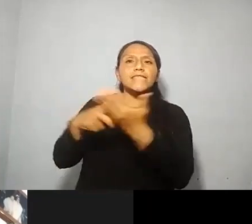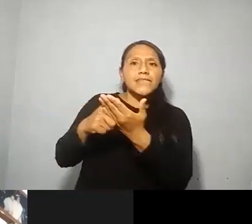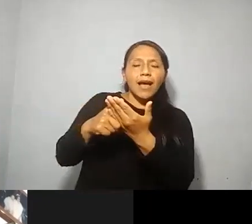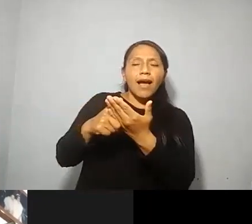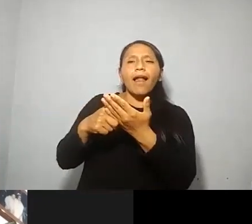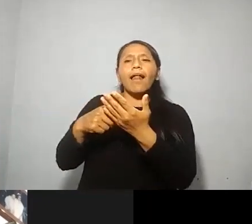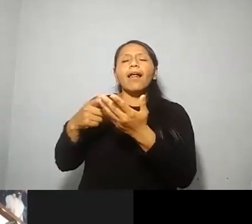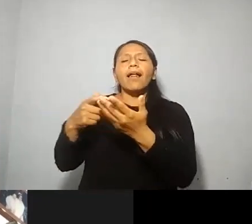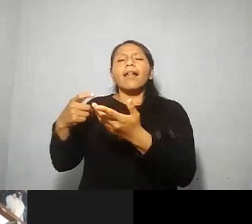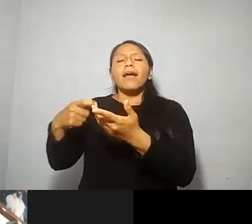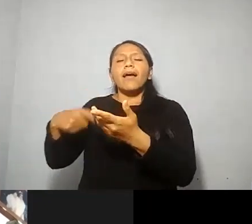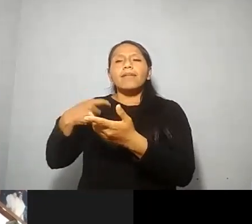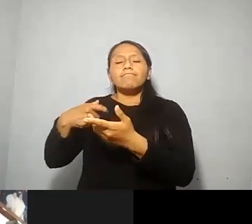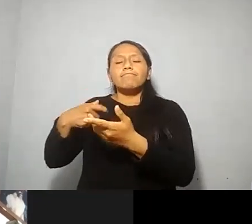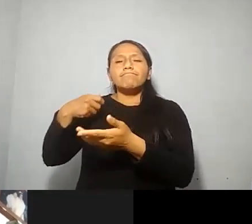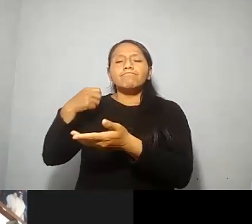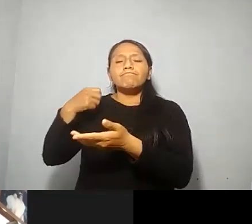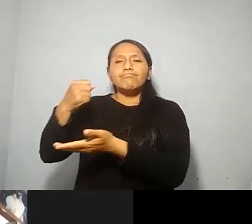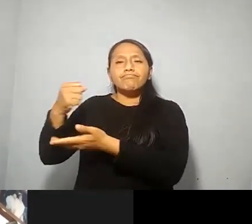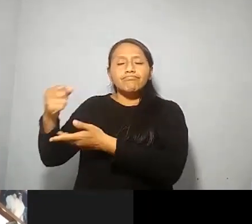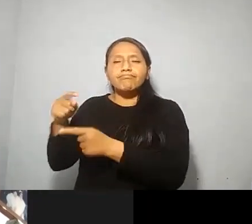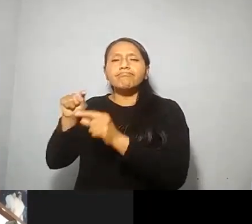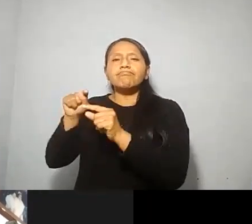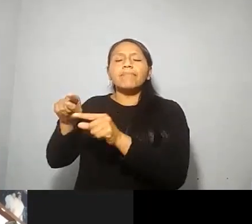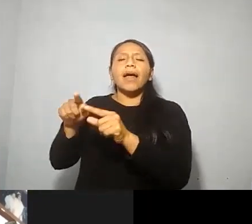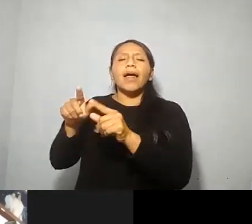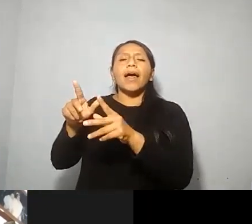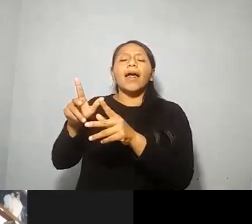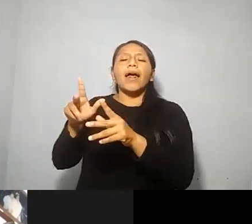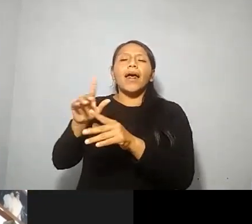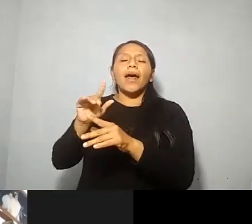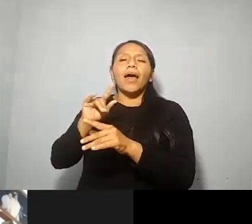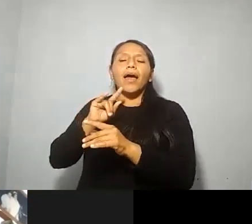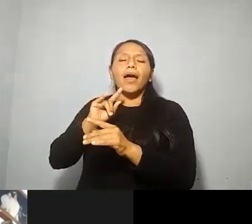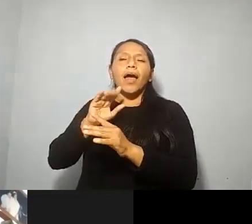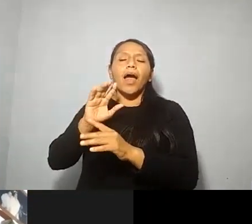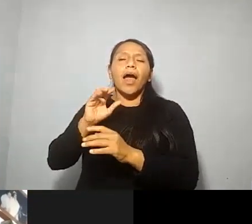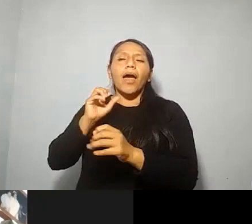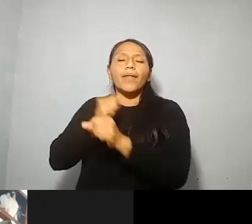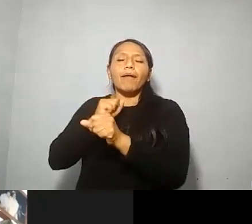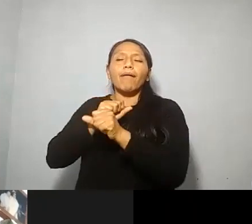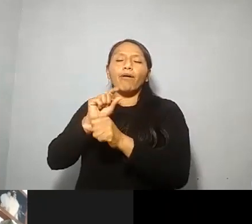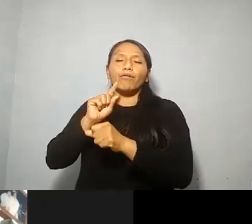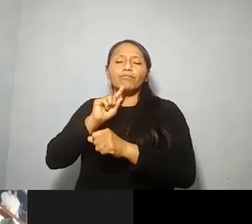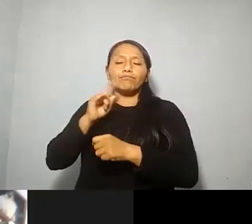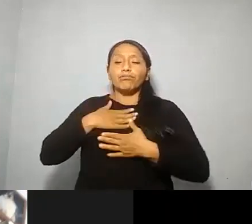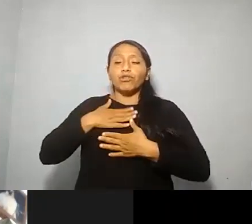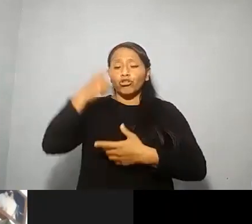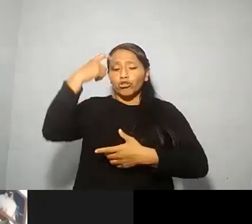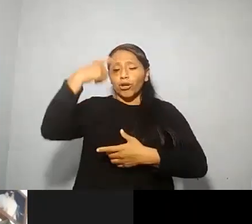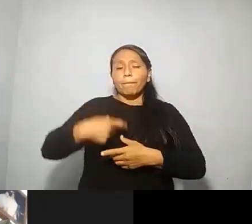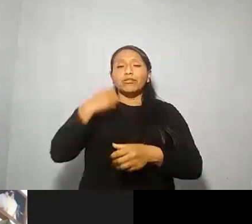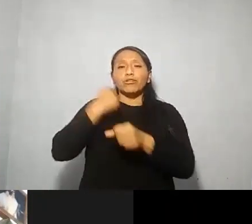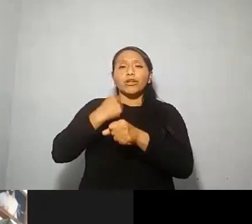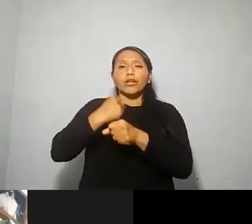crediticios para el autoempleo, es decir, que nosotros, personas con discapacidad,